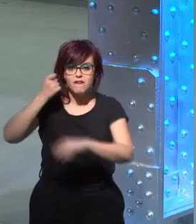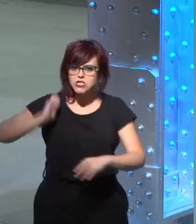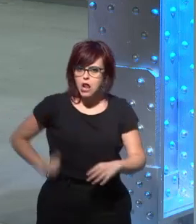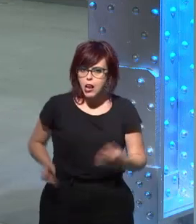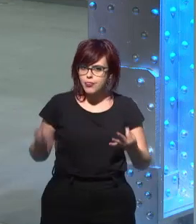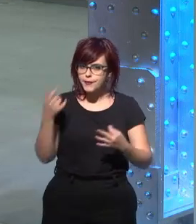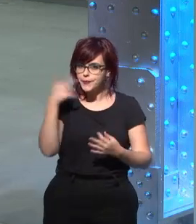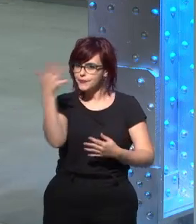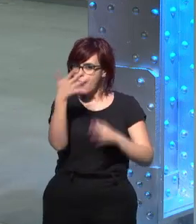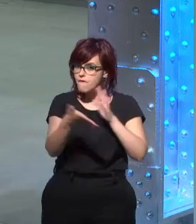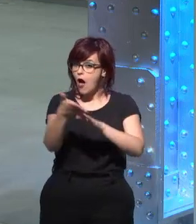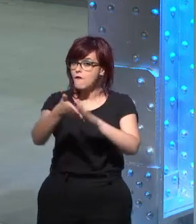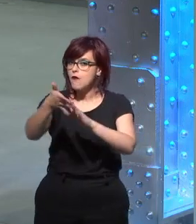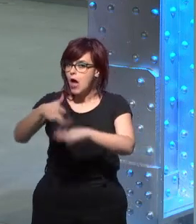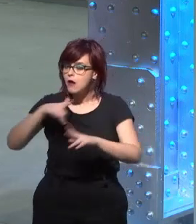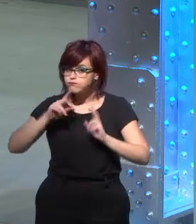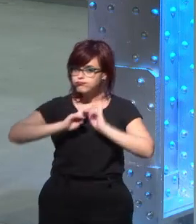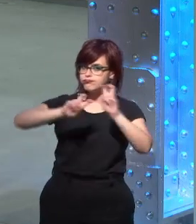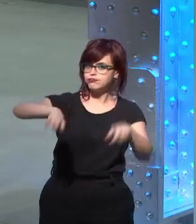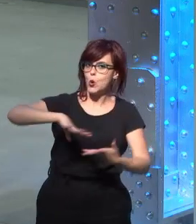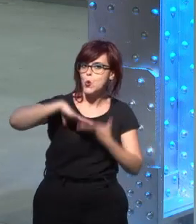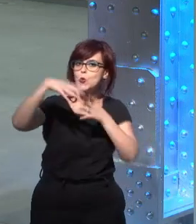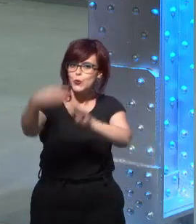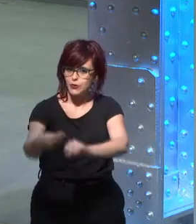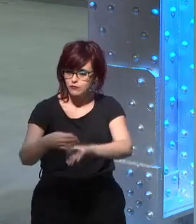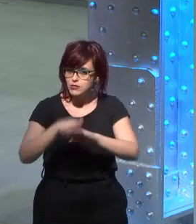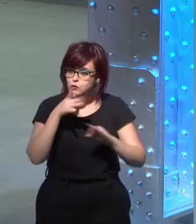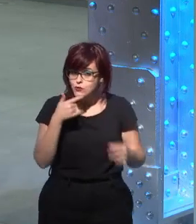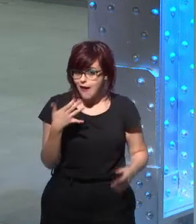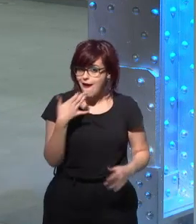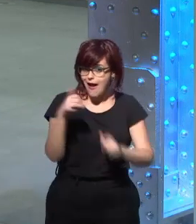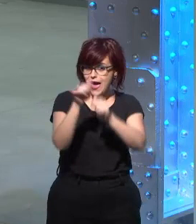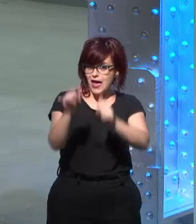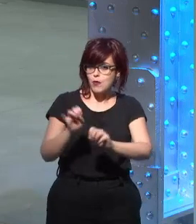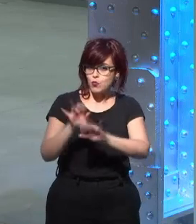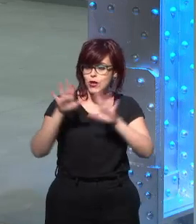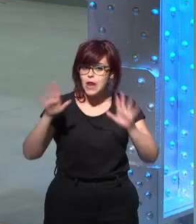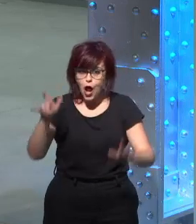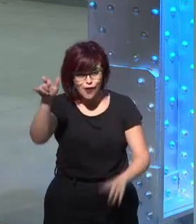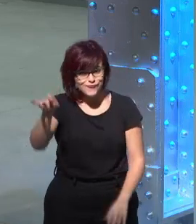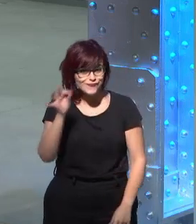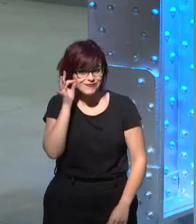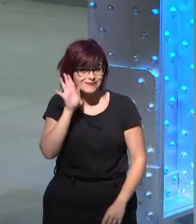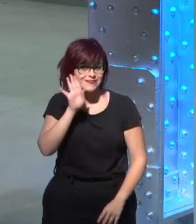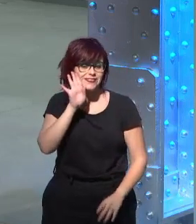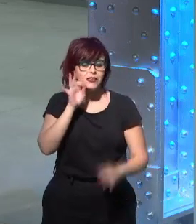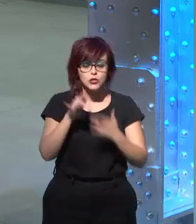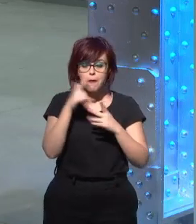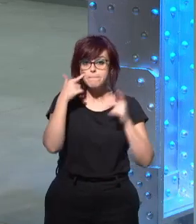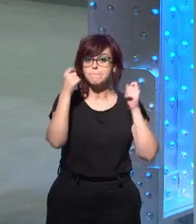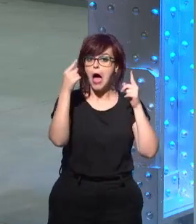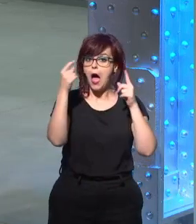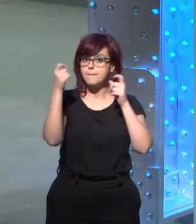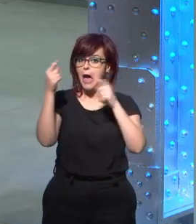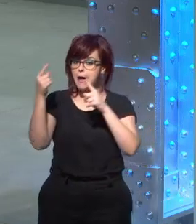analizar cómo está el mercado y cómo se debe reciclar. Y ella es un ejemplo claro de cómo se dio cuenta de